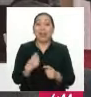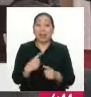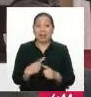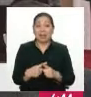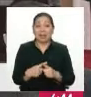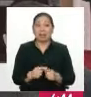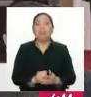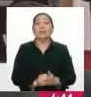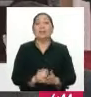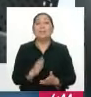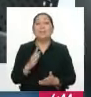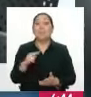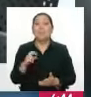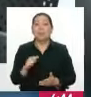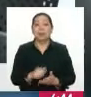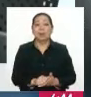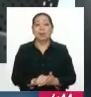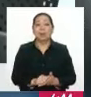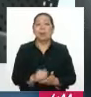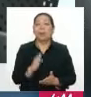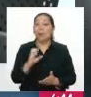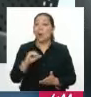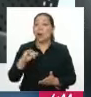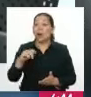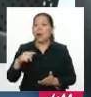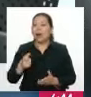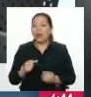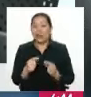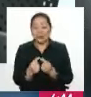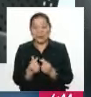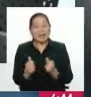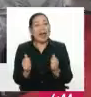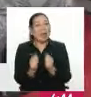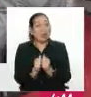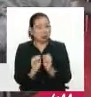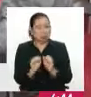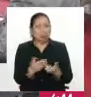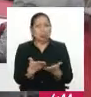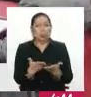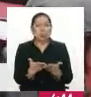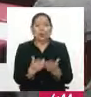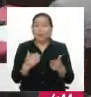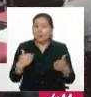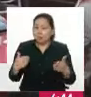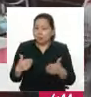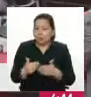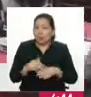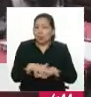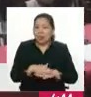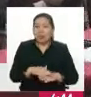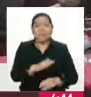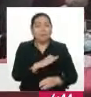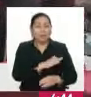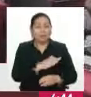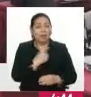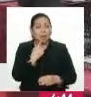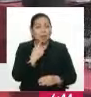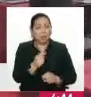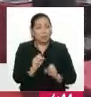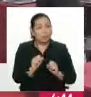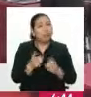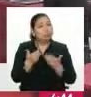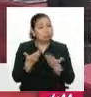parlamentarios Bienvenido Ramírez y Guillermo Bocángel, denominados los Avengers, se encuentra en su etapa final. La Fiscalía les atribuye